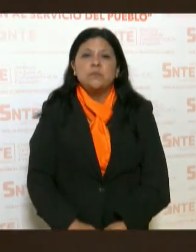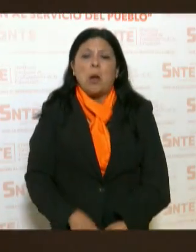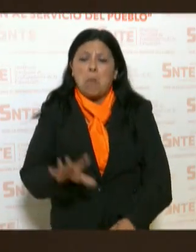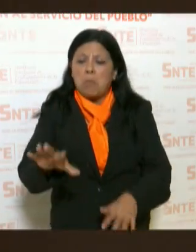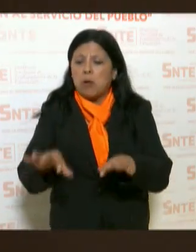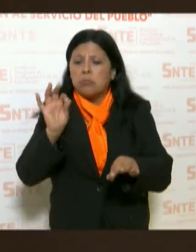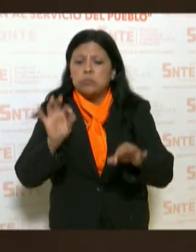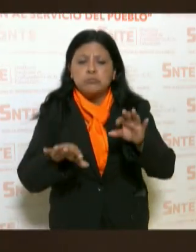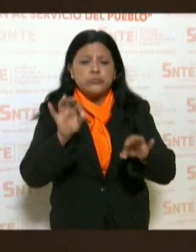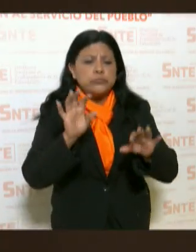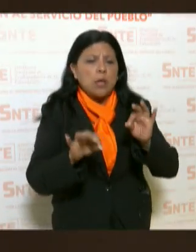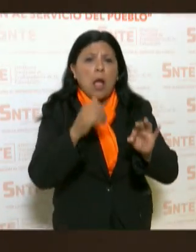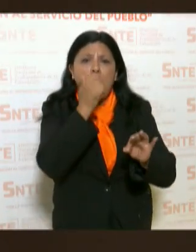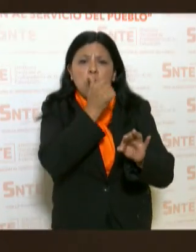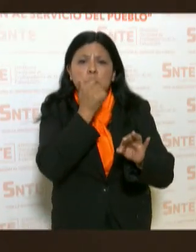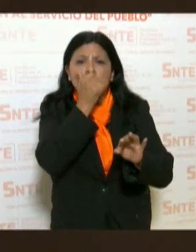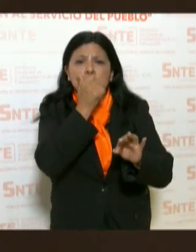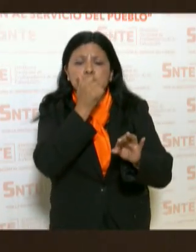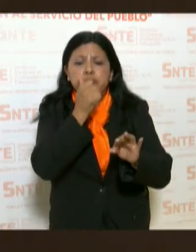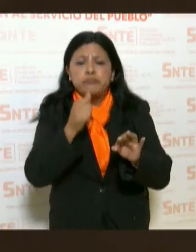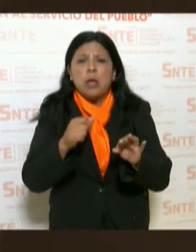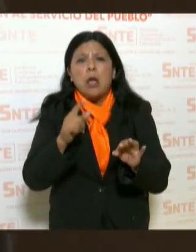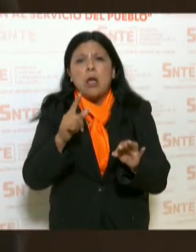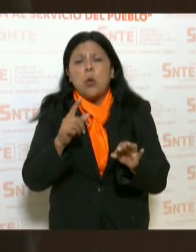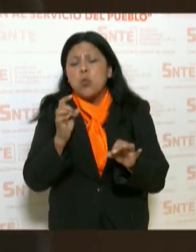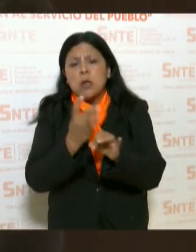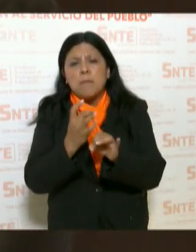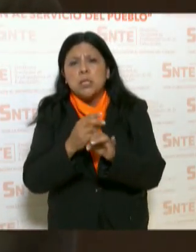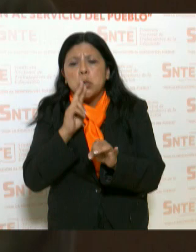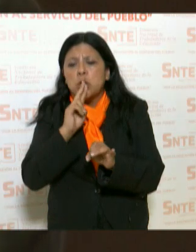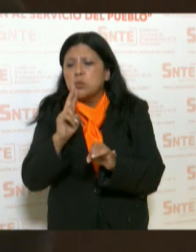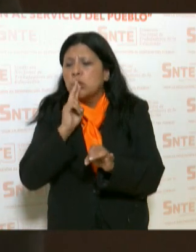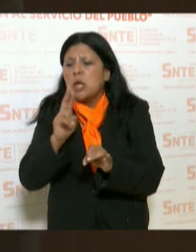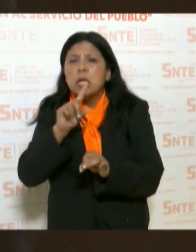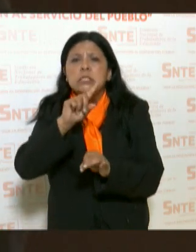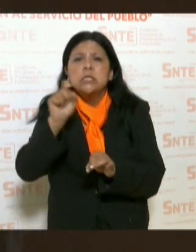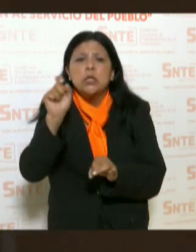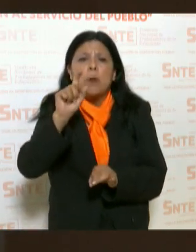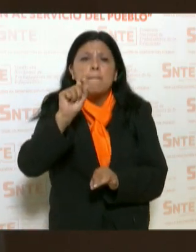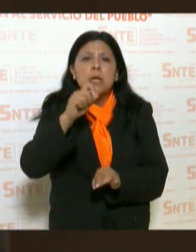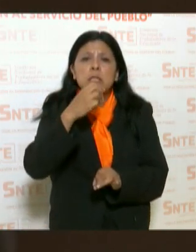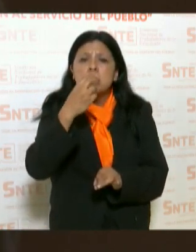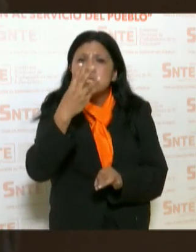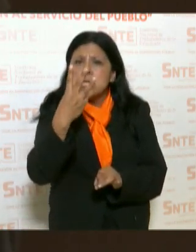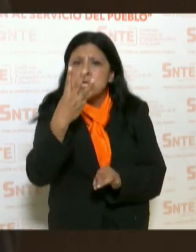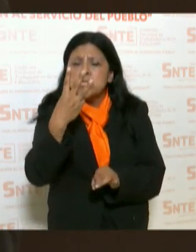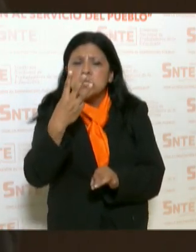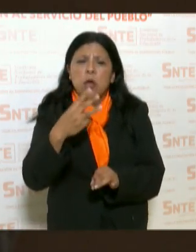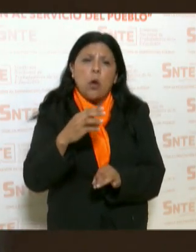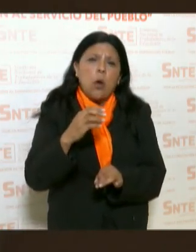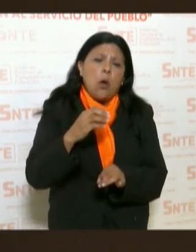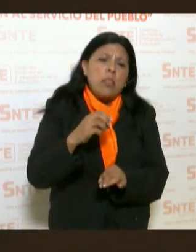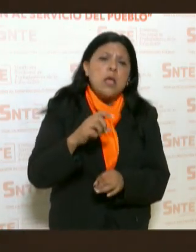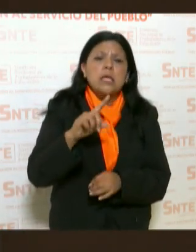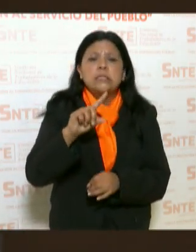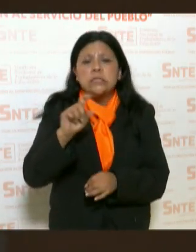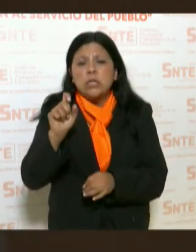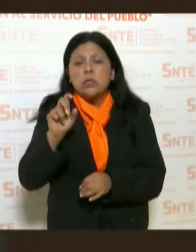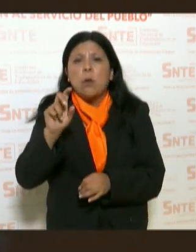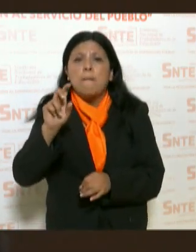seleccionaban a los 1,000. El que contestaba bien 123 de las 125 no entraba.